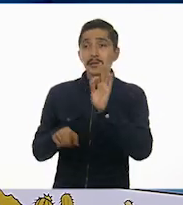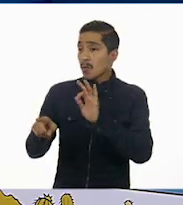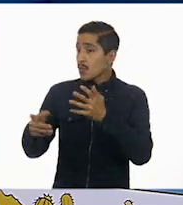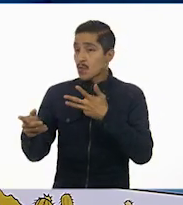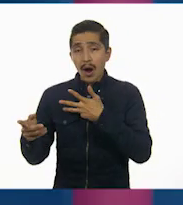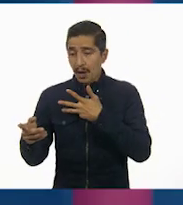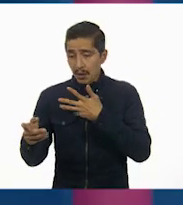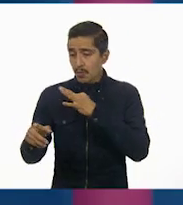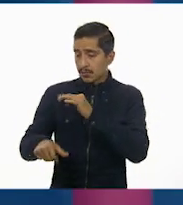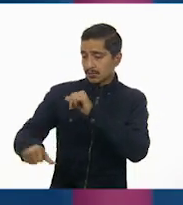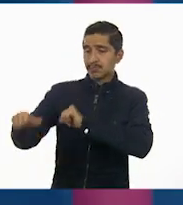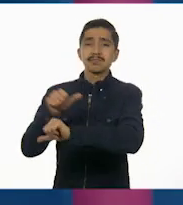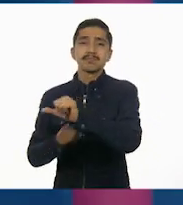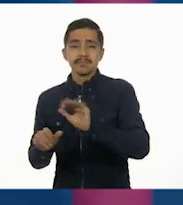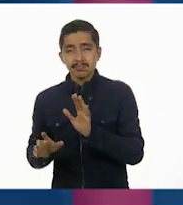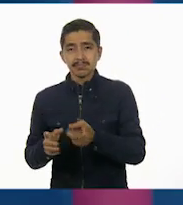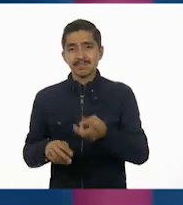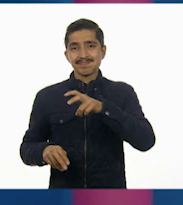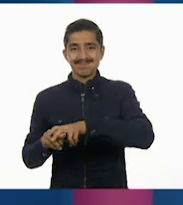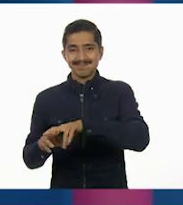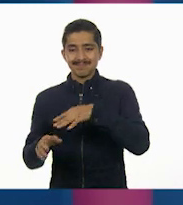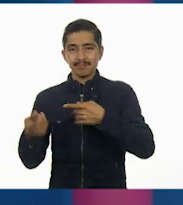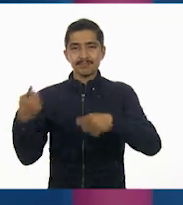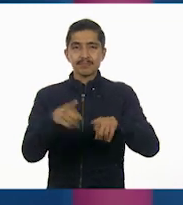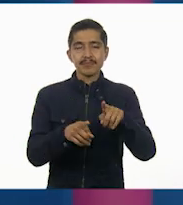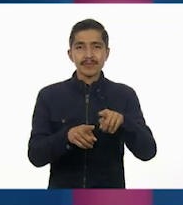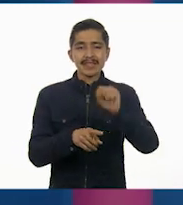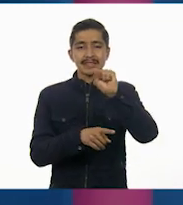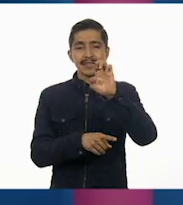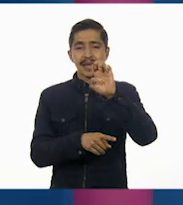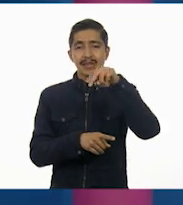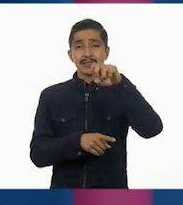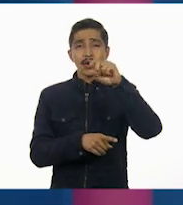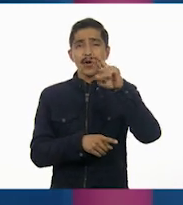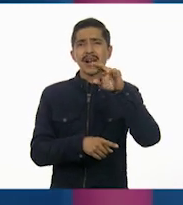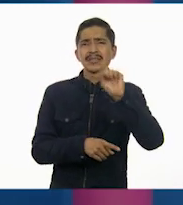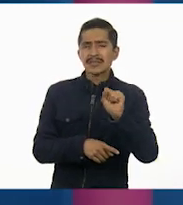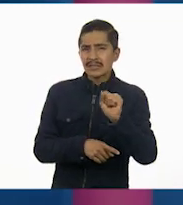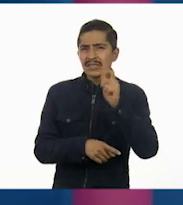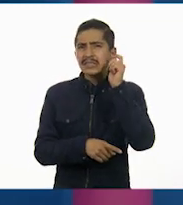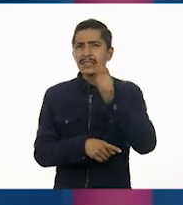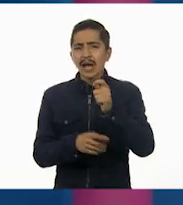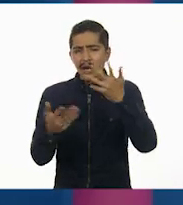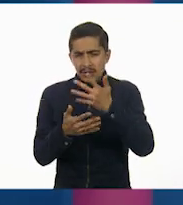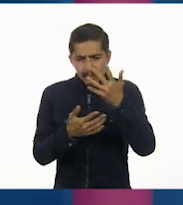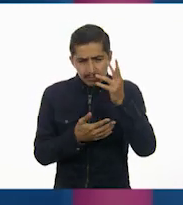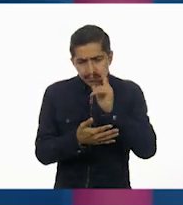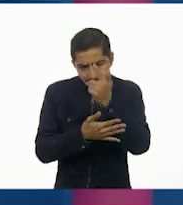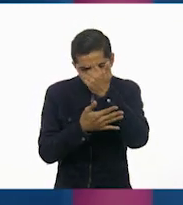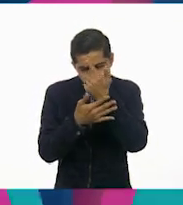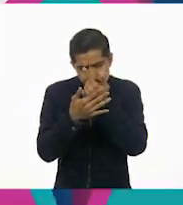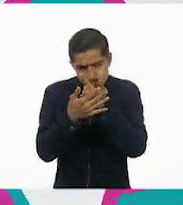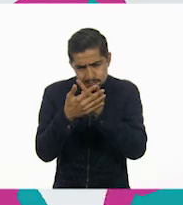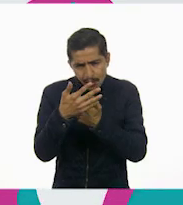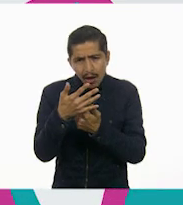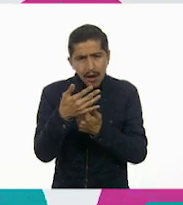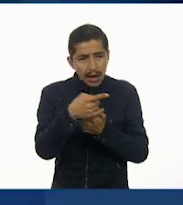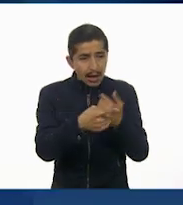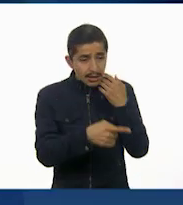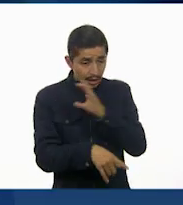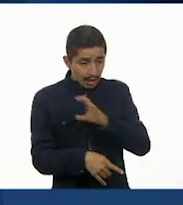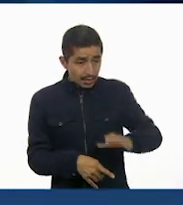ausente. Otro puesto era el de los censores, quienes se encargaban de realizar la lista de candidatos a senadores, además